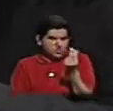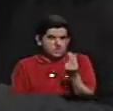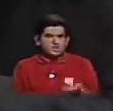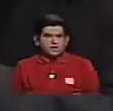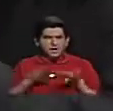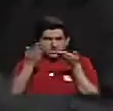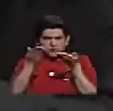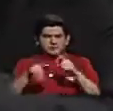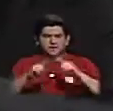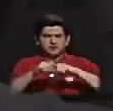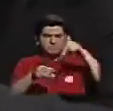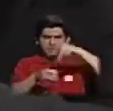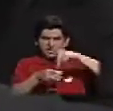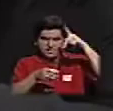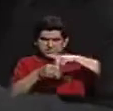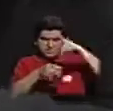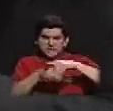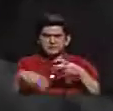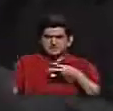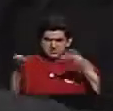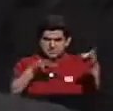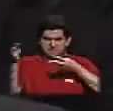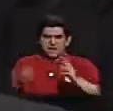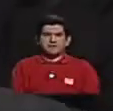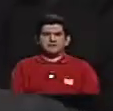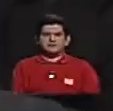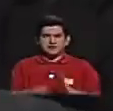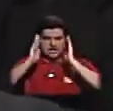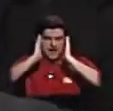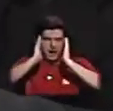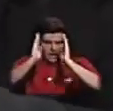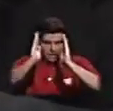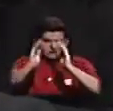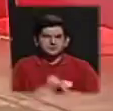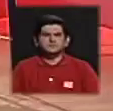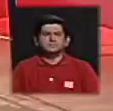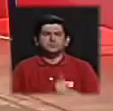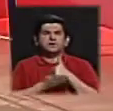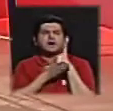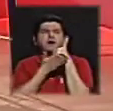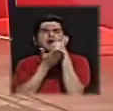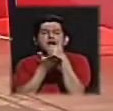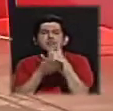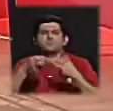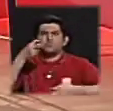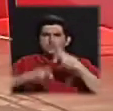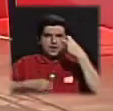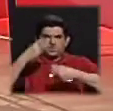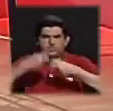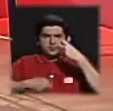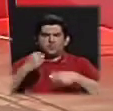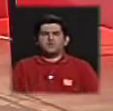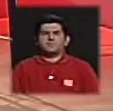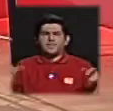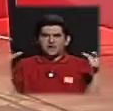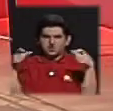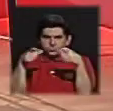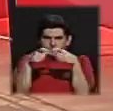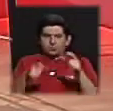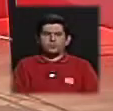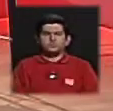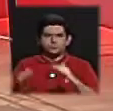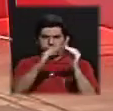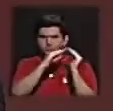los participantes en el mercado, destinado a subsanar los problemas de conexión de